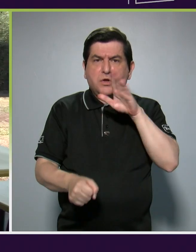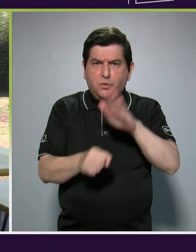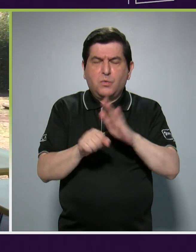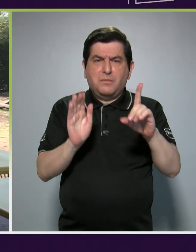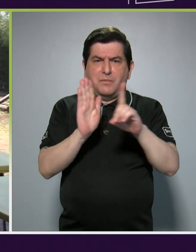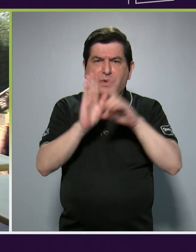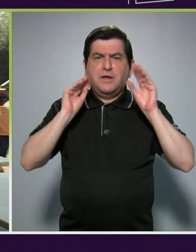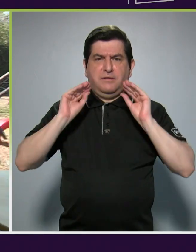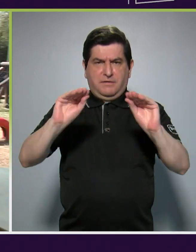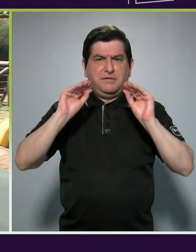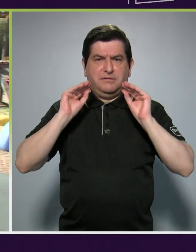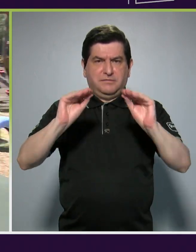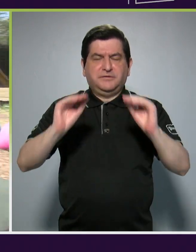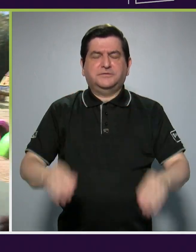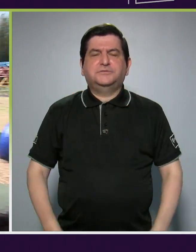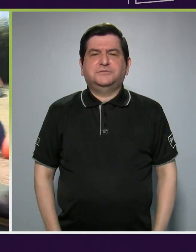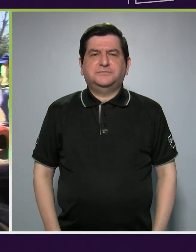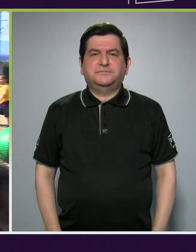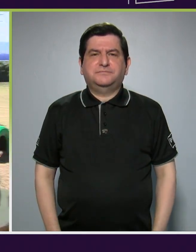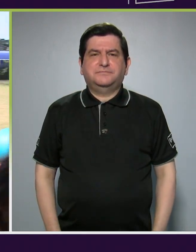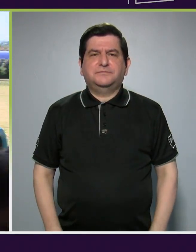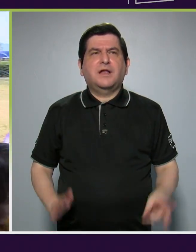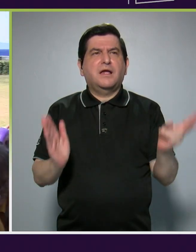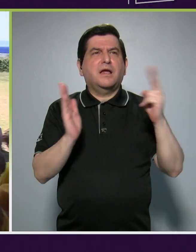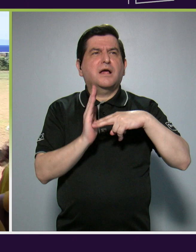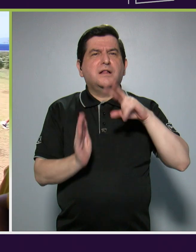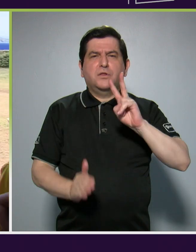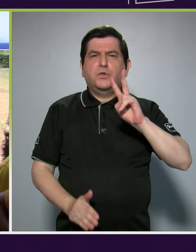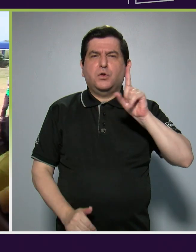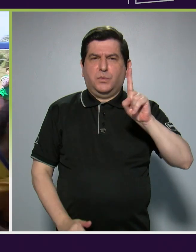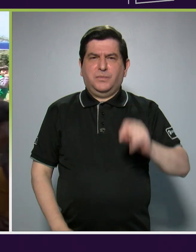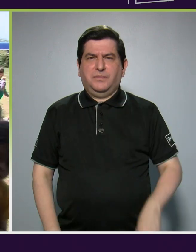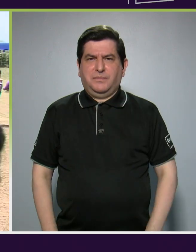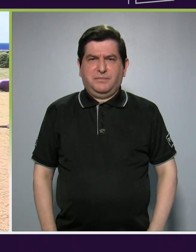educación. Justamente en el 2021